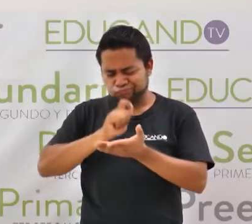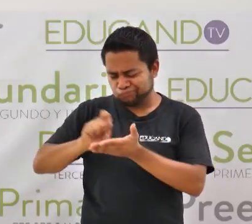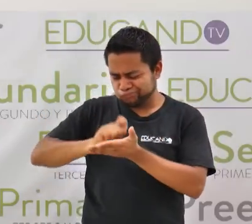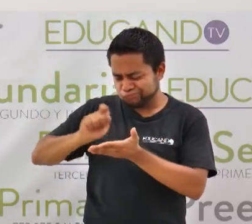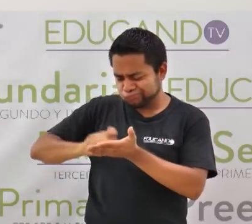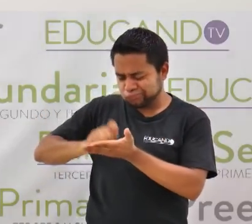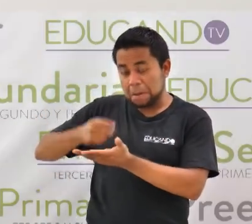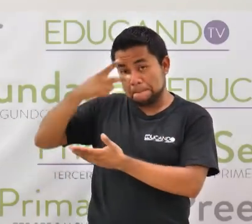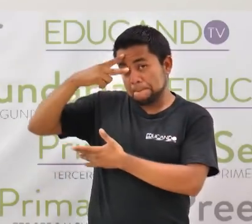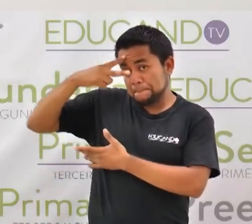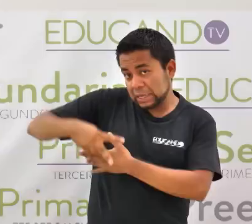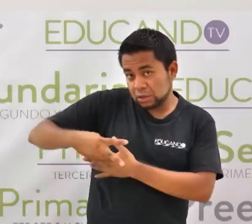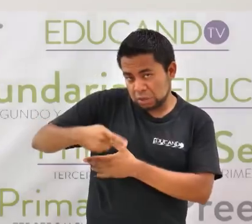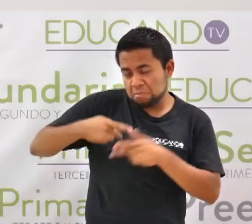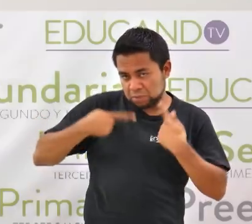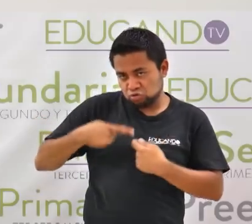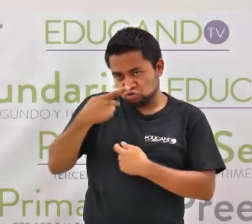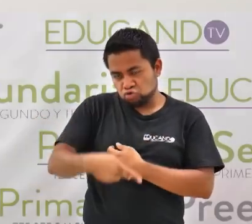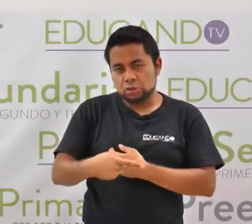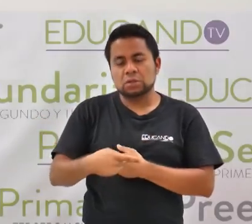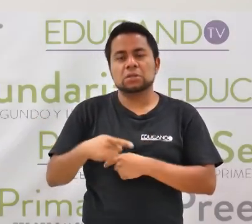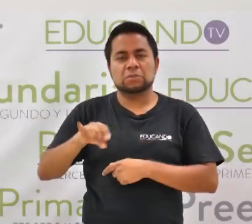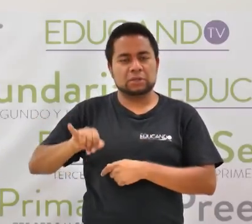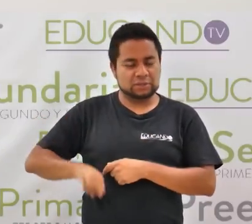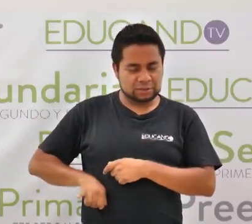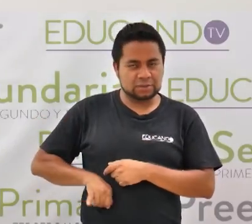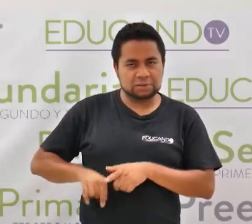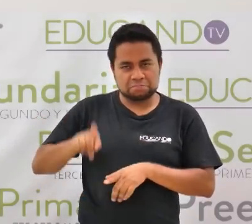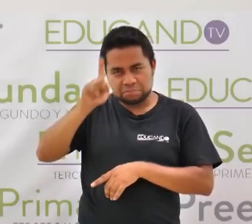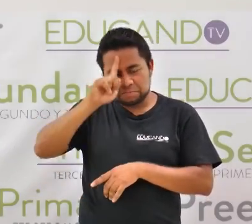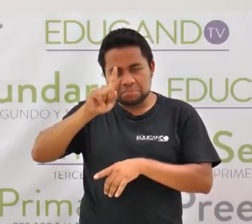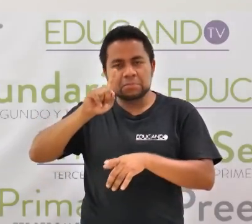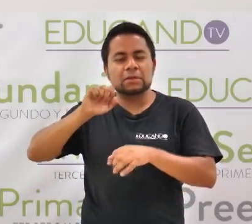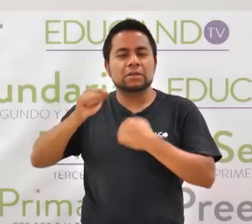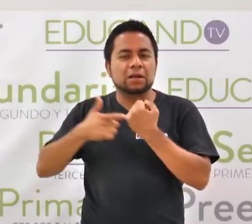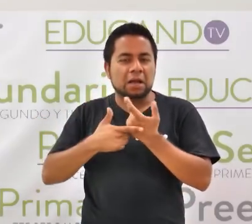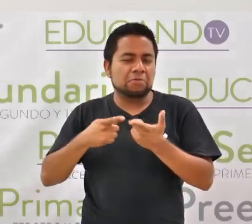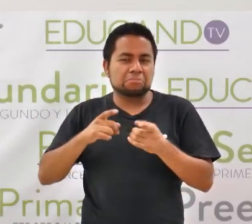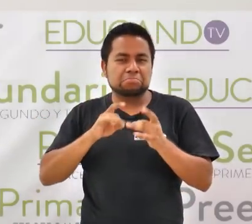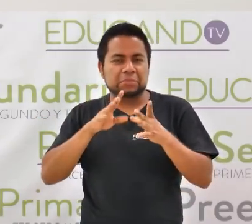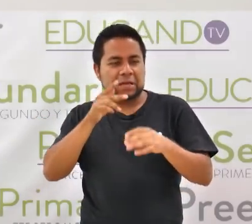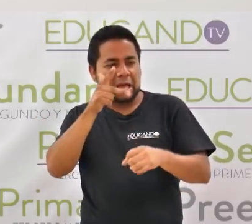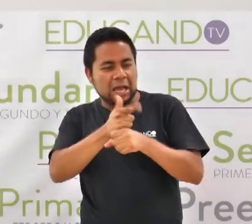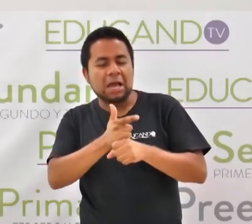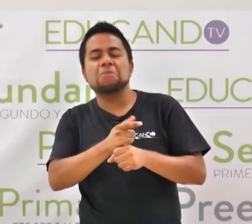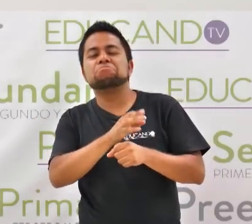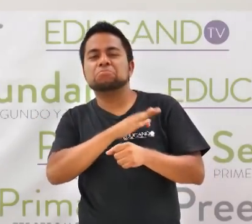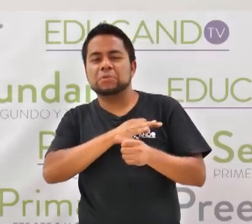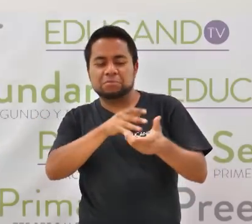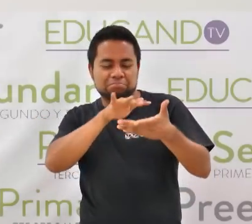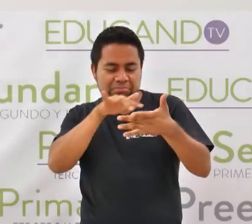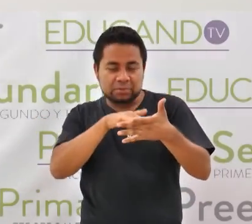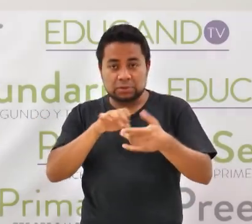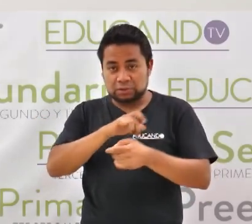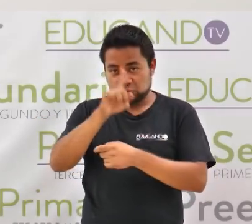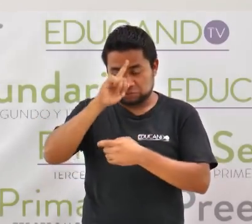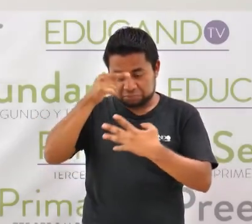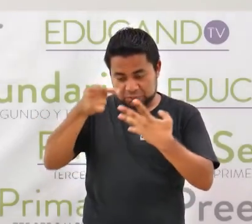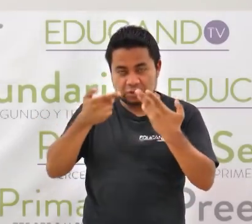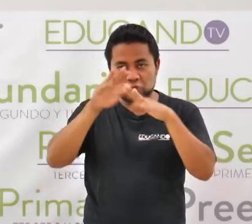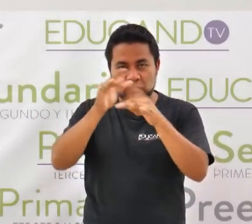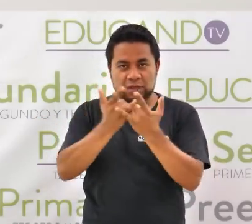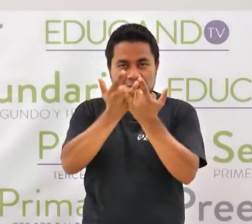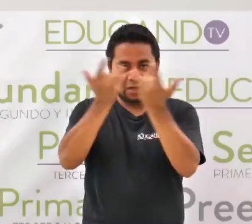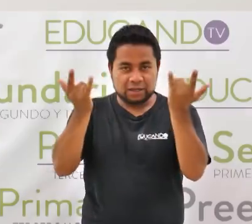guionistas mexicanos, y es muy interesante, se la recomiendo por si la ven ahí. Y bueno, después de estas